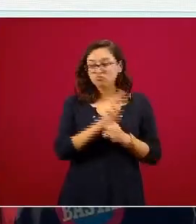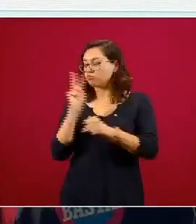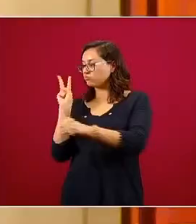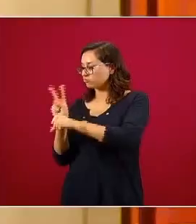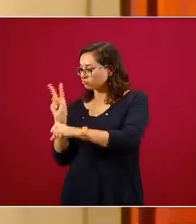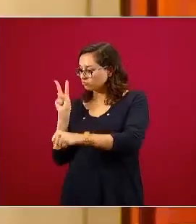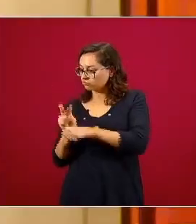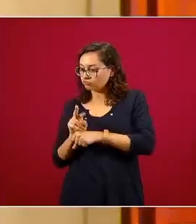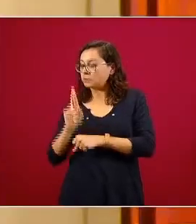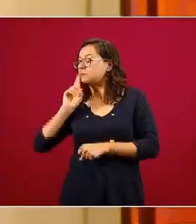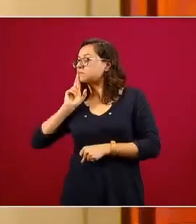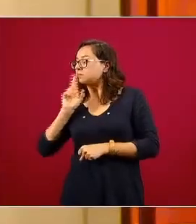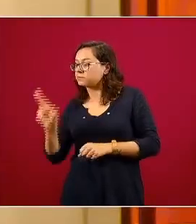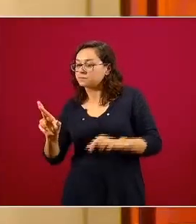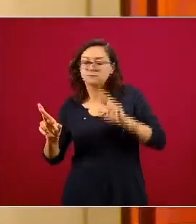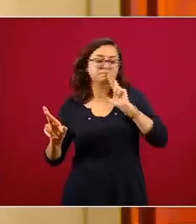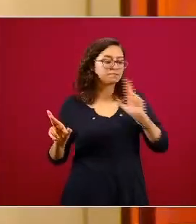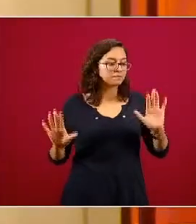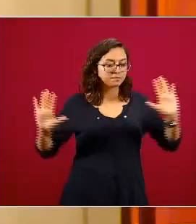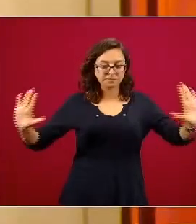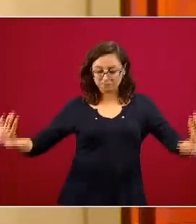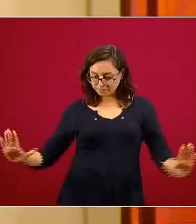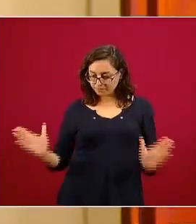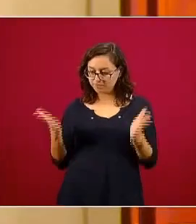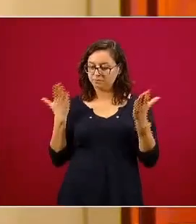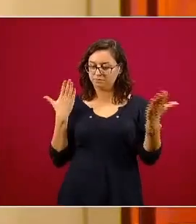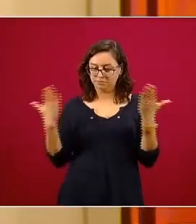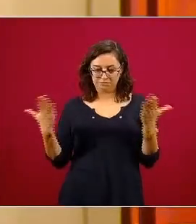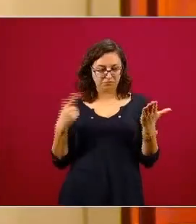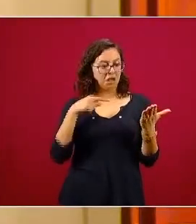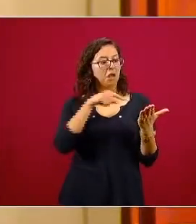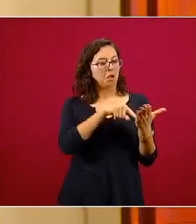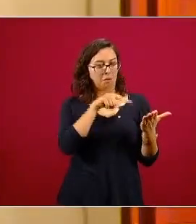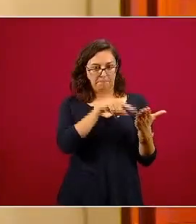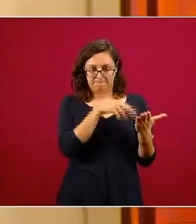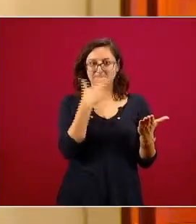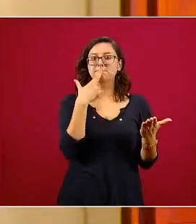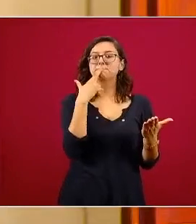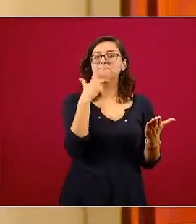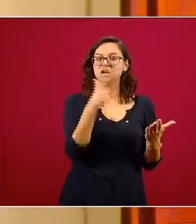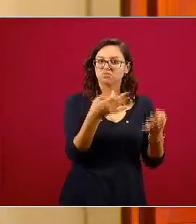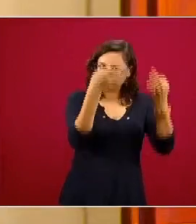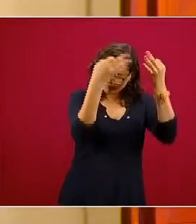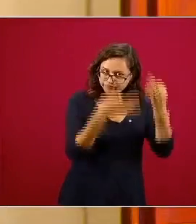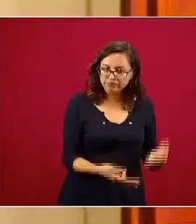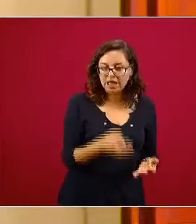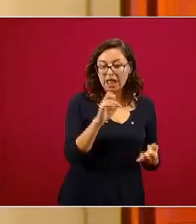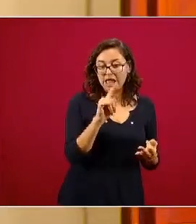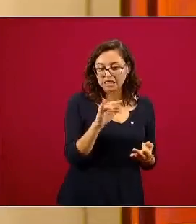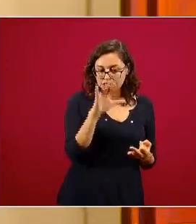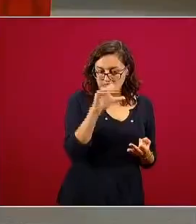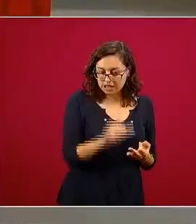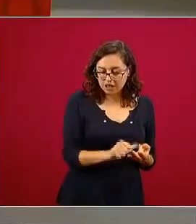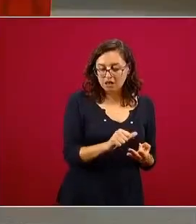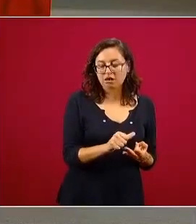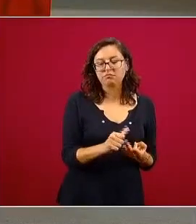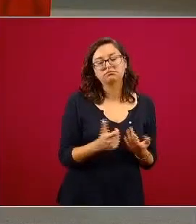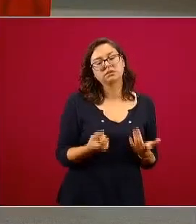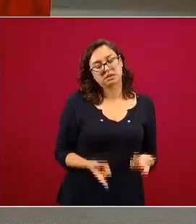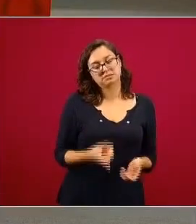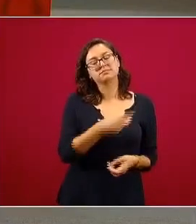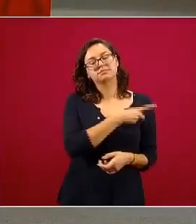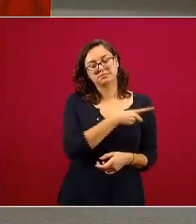hayan pasado por revisión científica, metodológica, ética, y que se lleven a cabo con